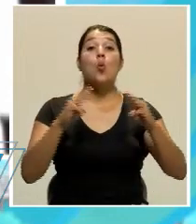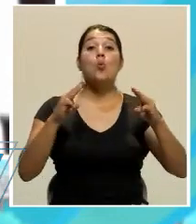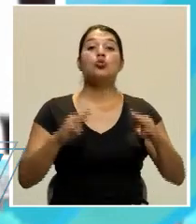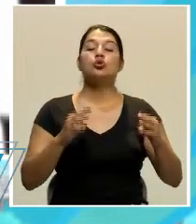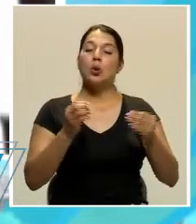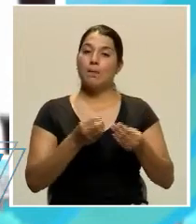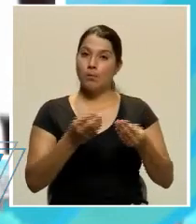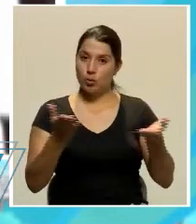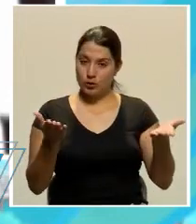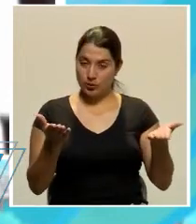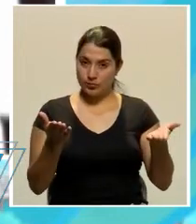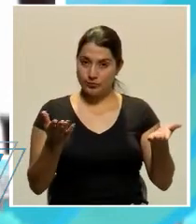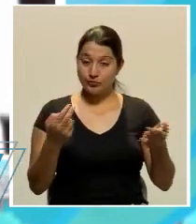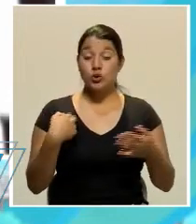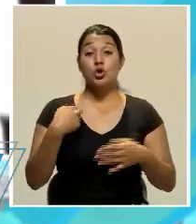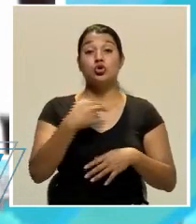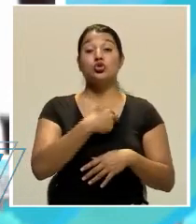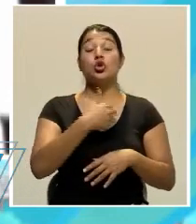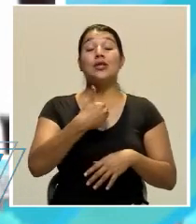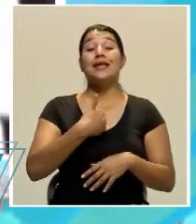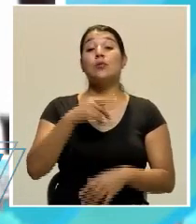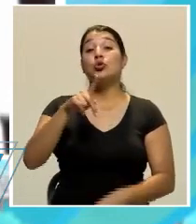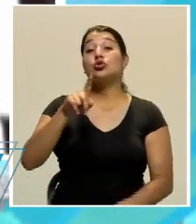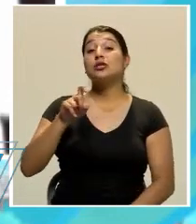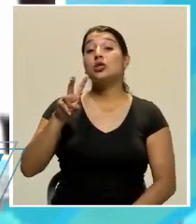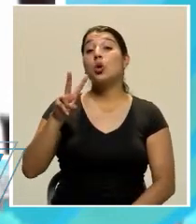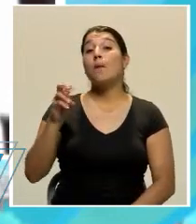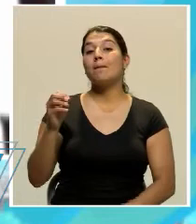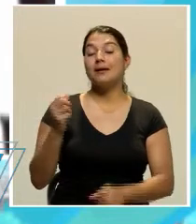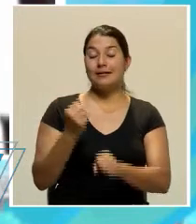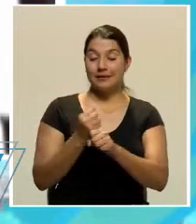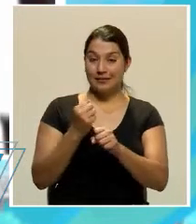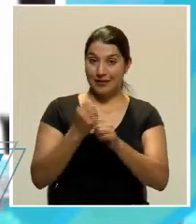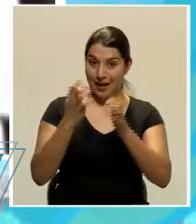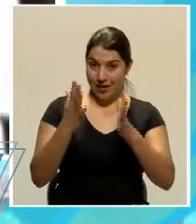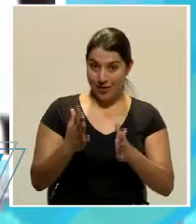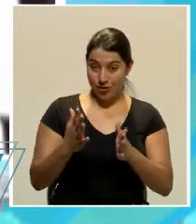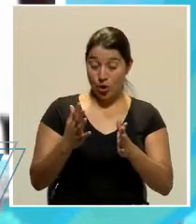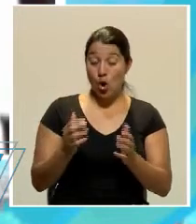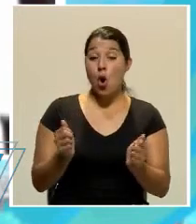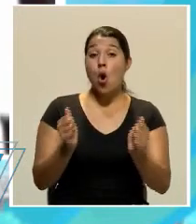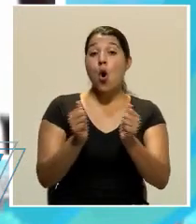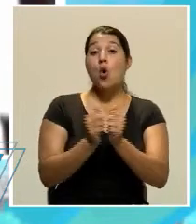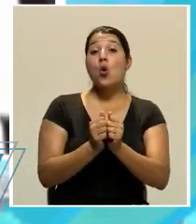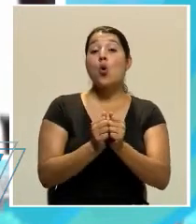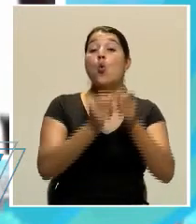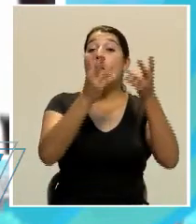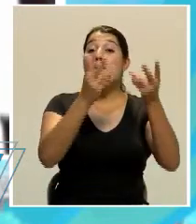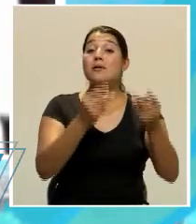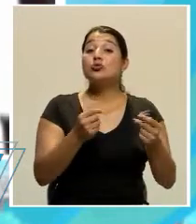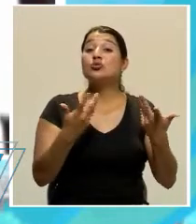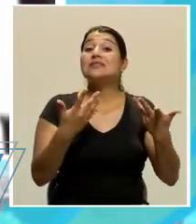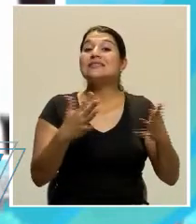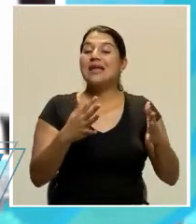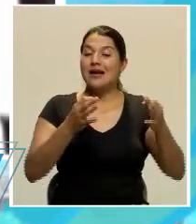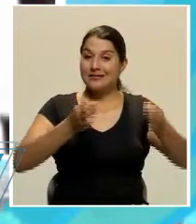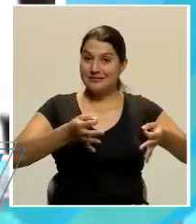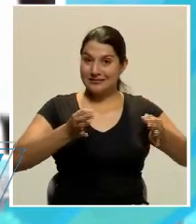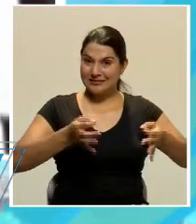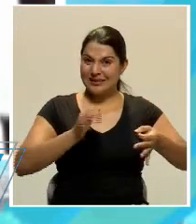público. Tenemos 120 empleados con un presupuesto asegurado, lo